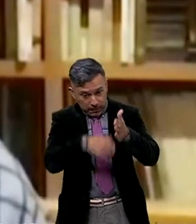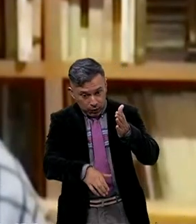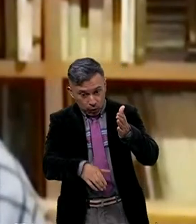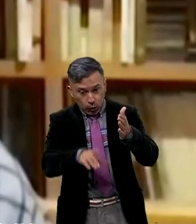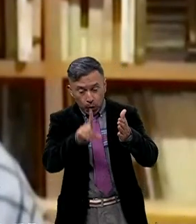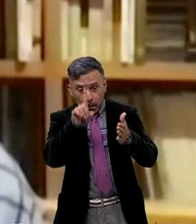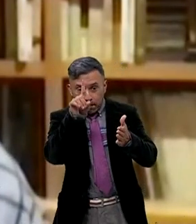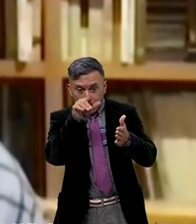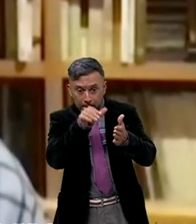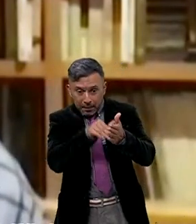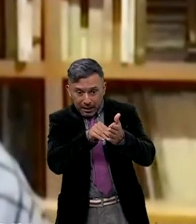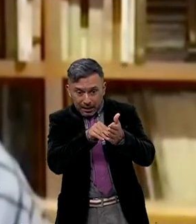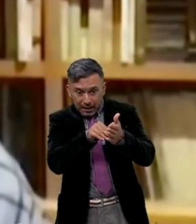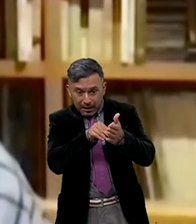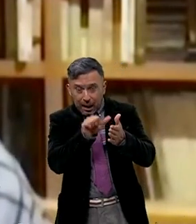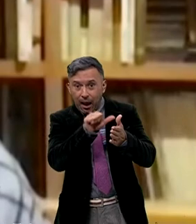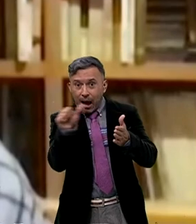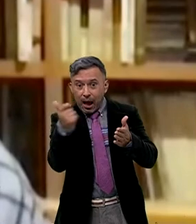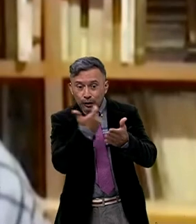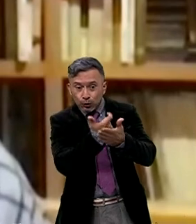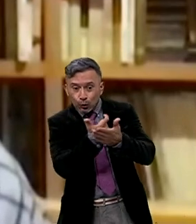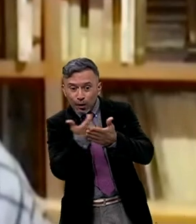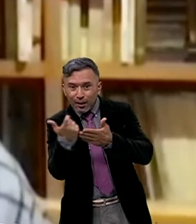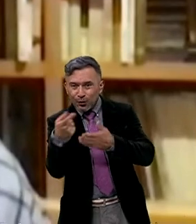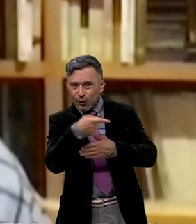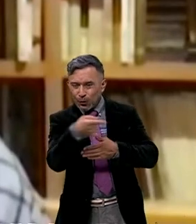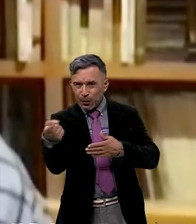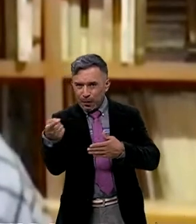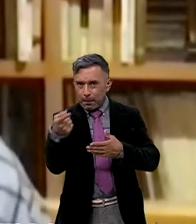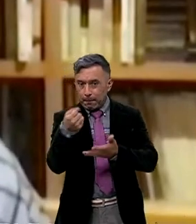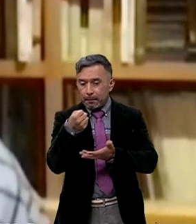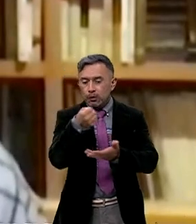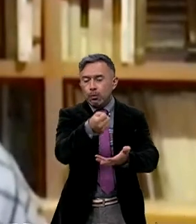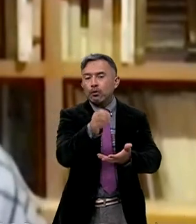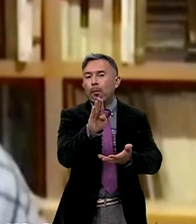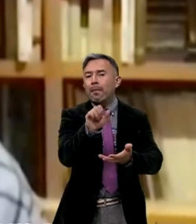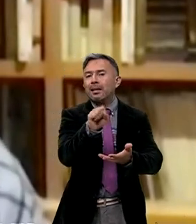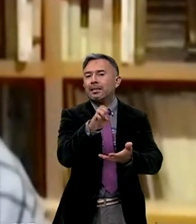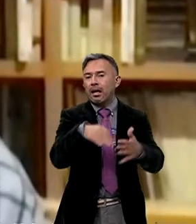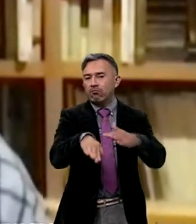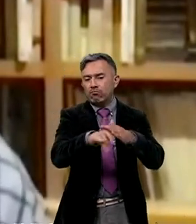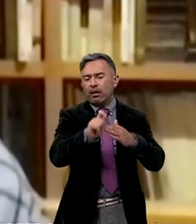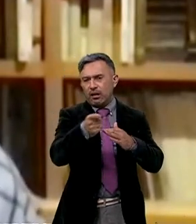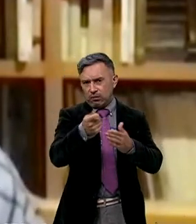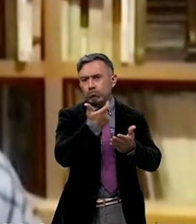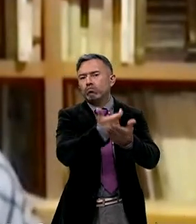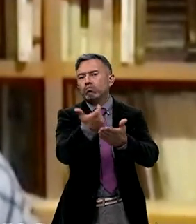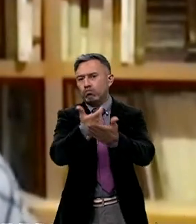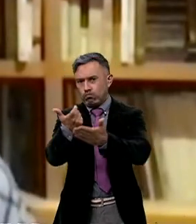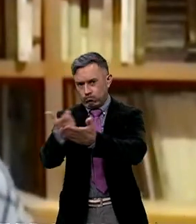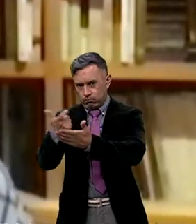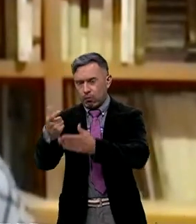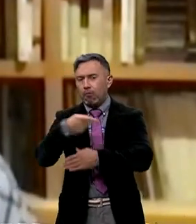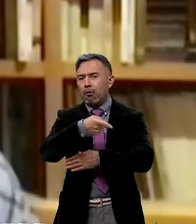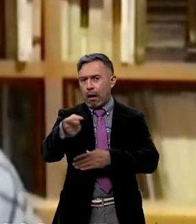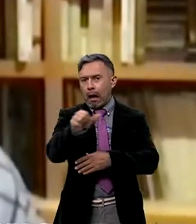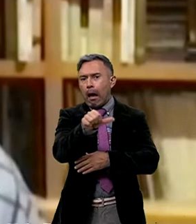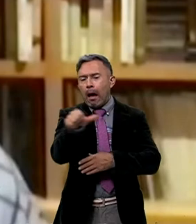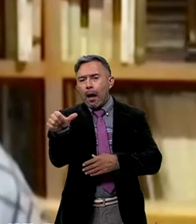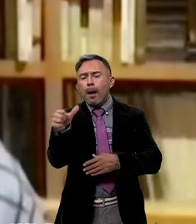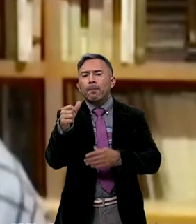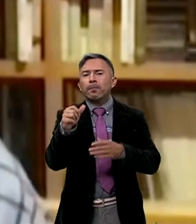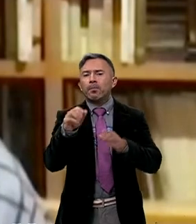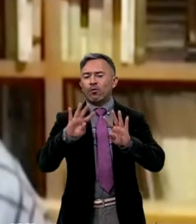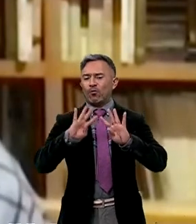en el presupuesto base que es donde están las retribuciones que corresponden a todos